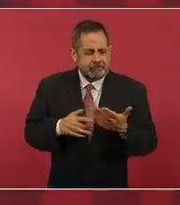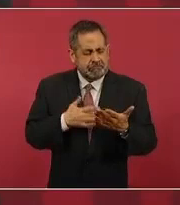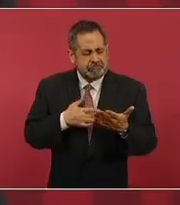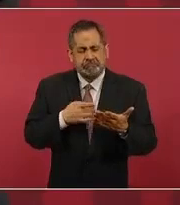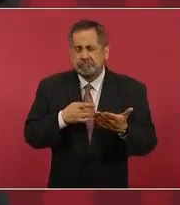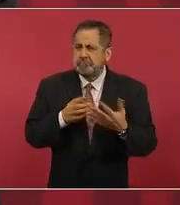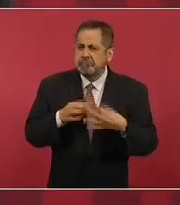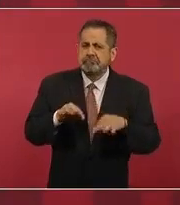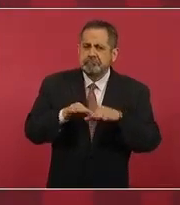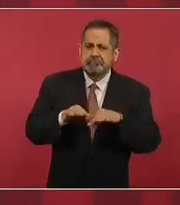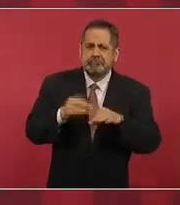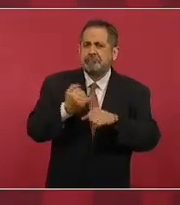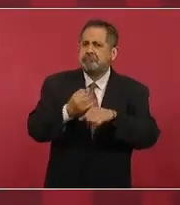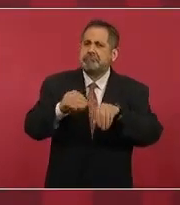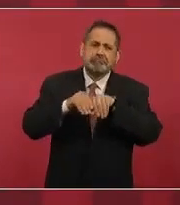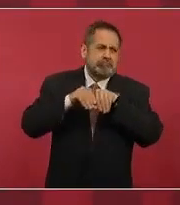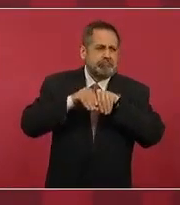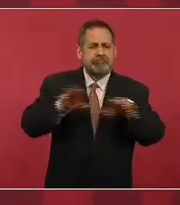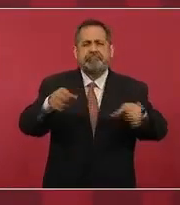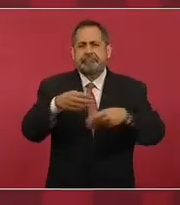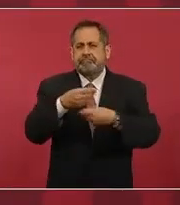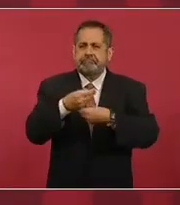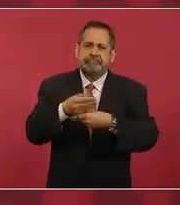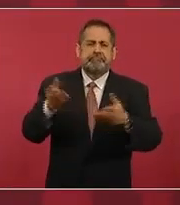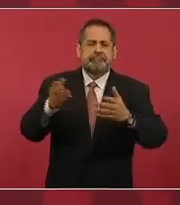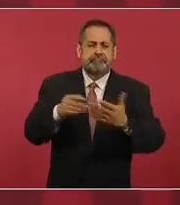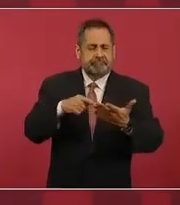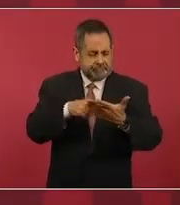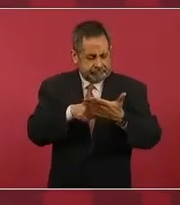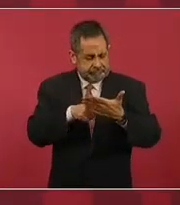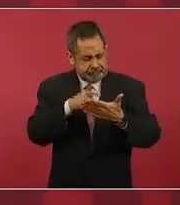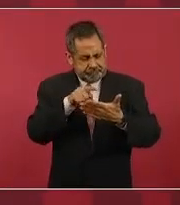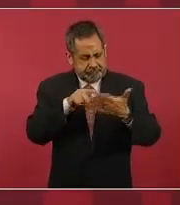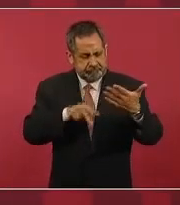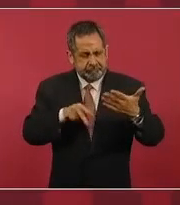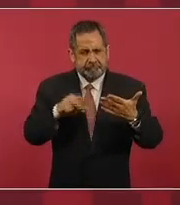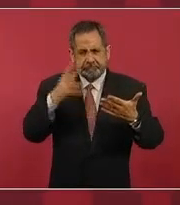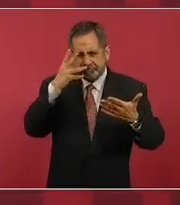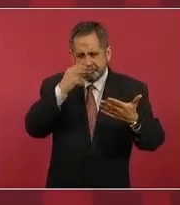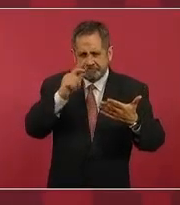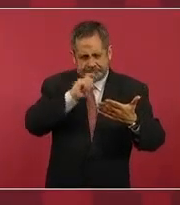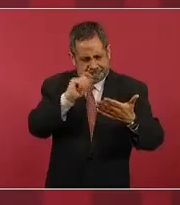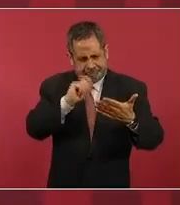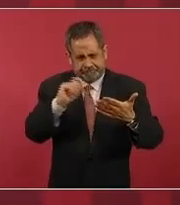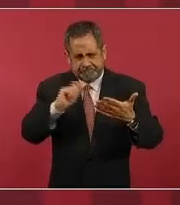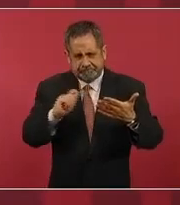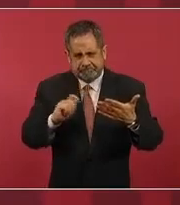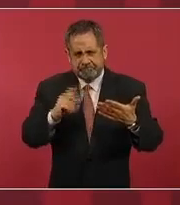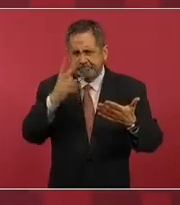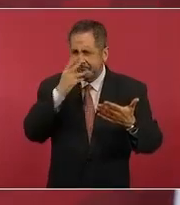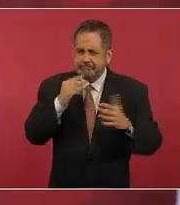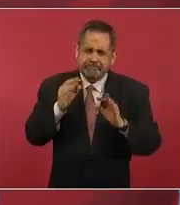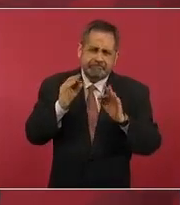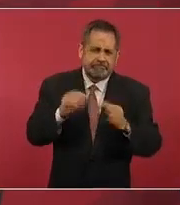importante darla a conocer, porque está muy bien escrita.